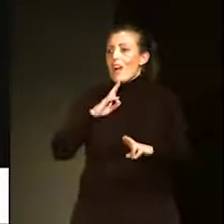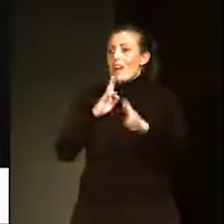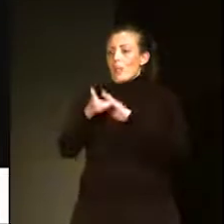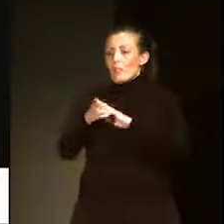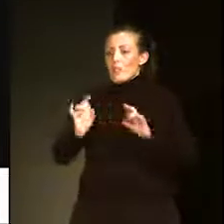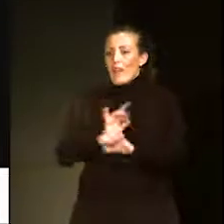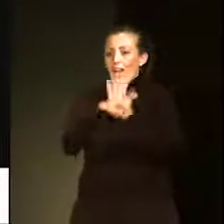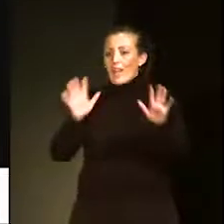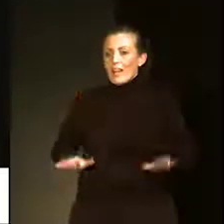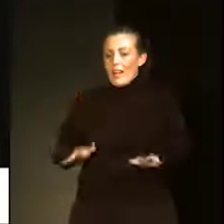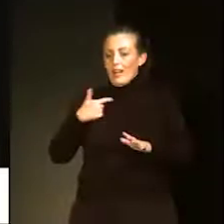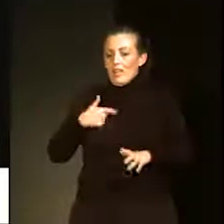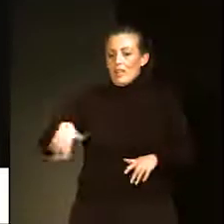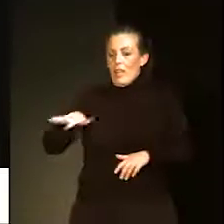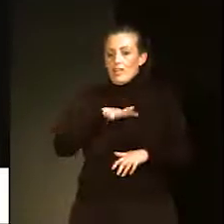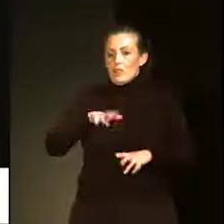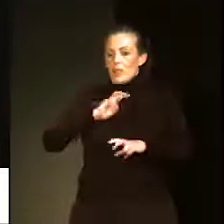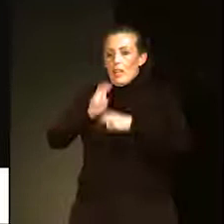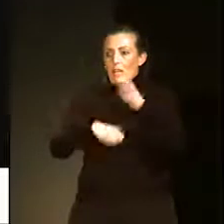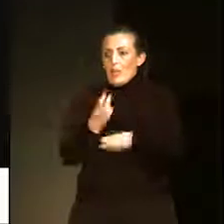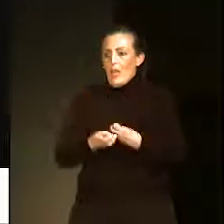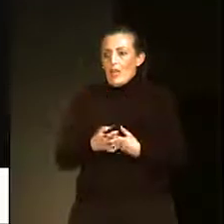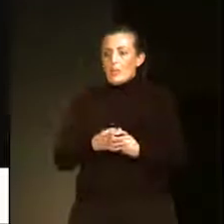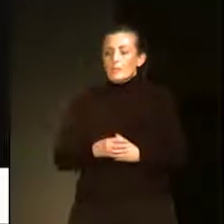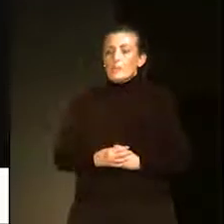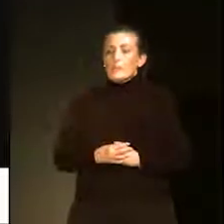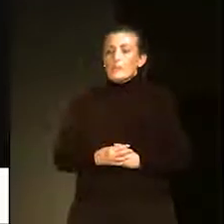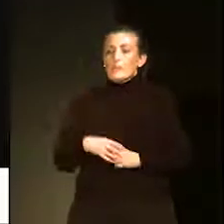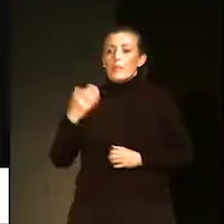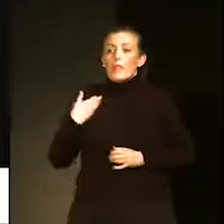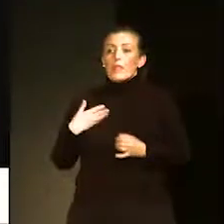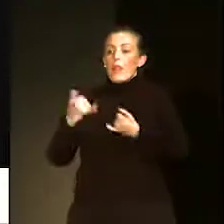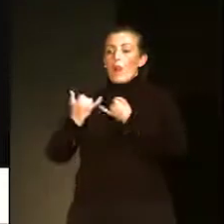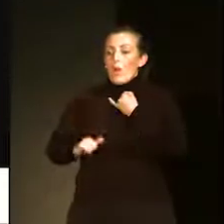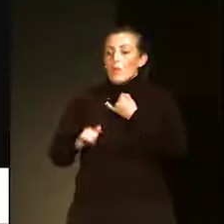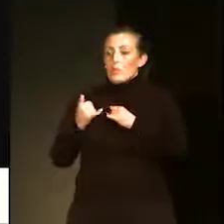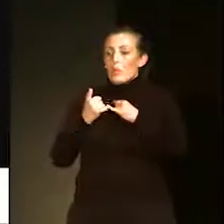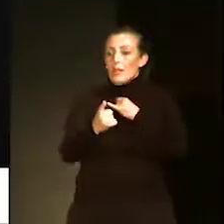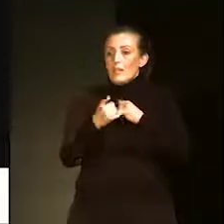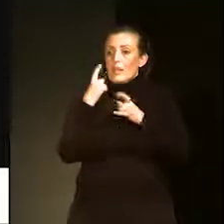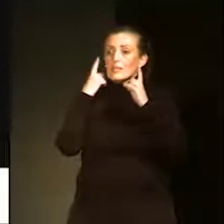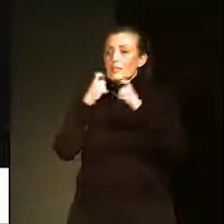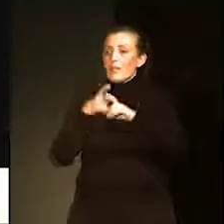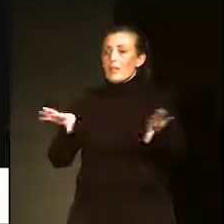respuesta desde ese espacio de la remodelación. Y hay una última línea cuando hablamos de